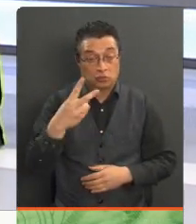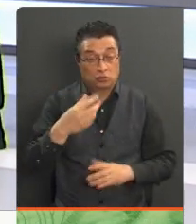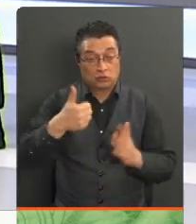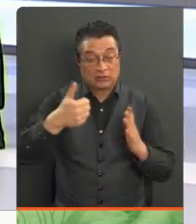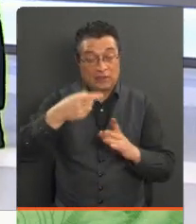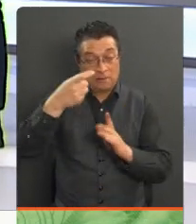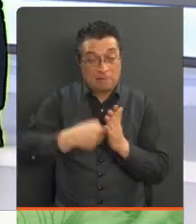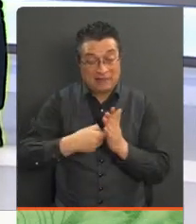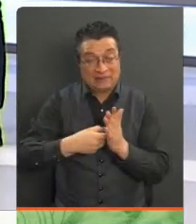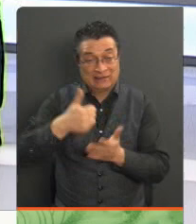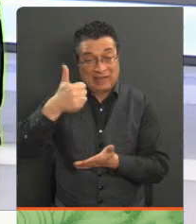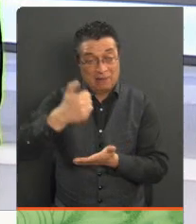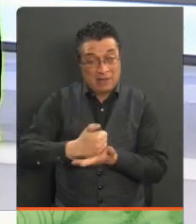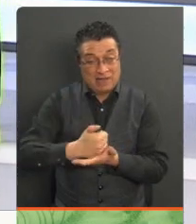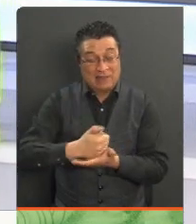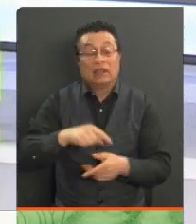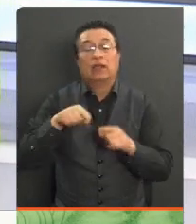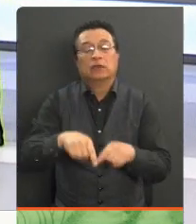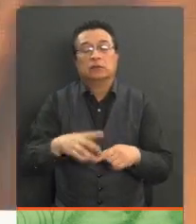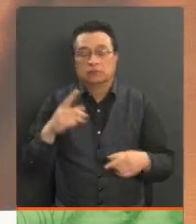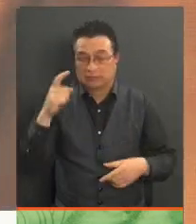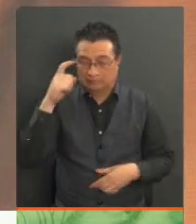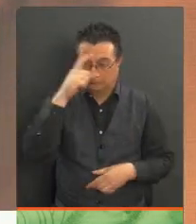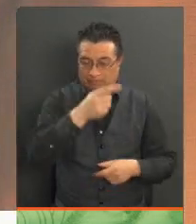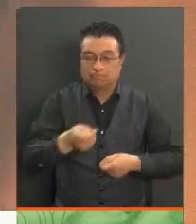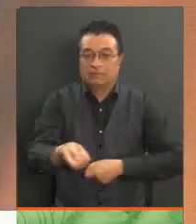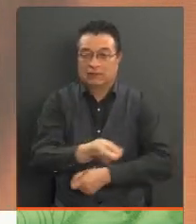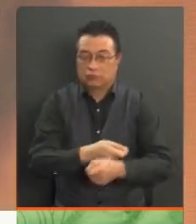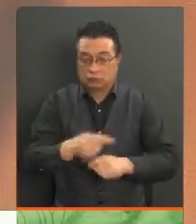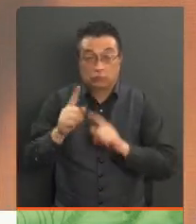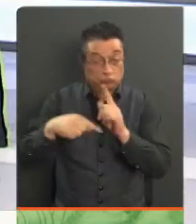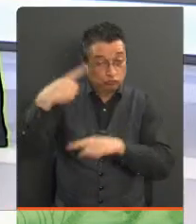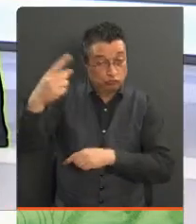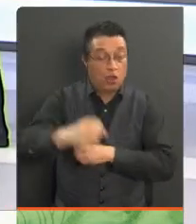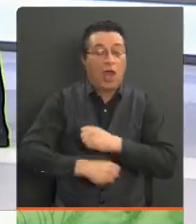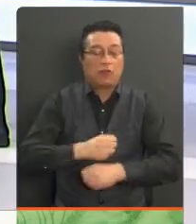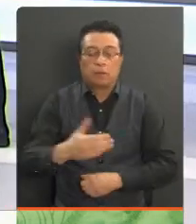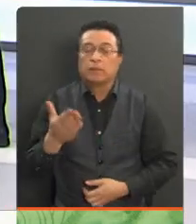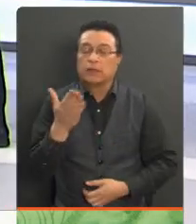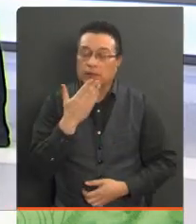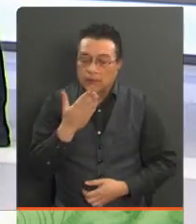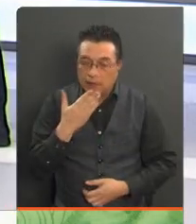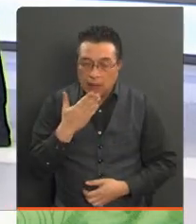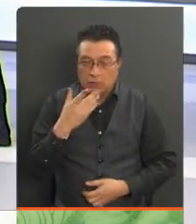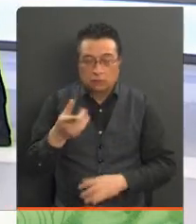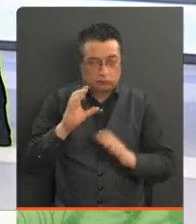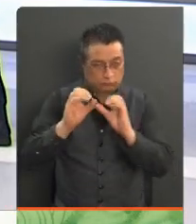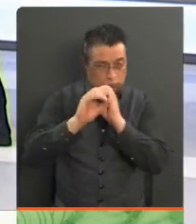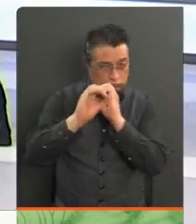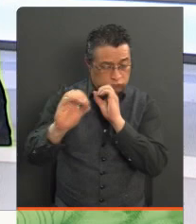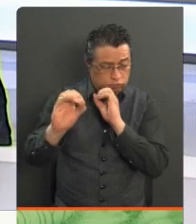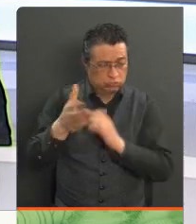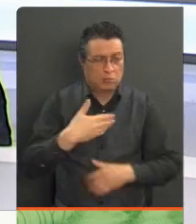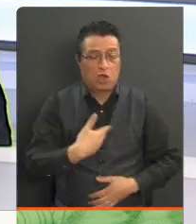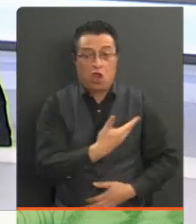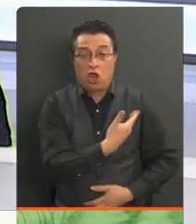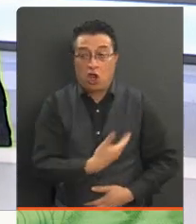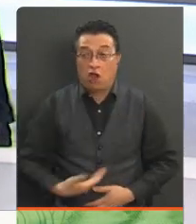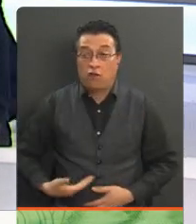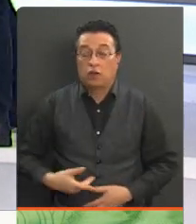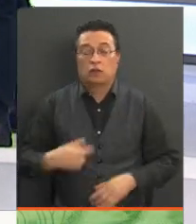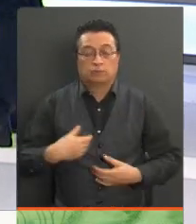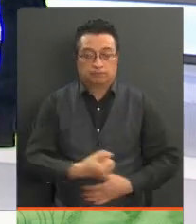muy, muy preocupante en términos económicos, sino también lo que viene para el próximo año, claramente ya proyectando desde el gobierno una